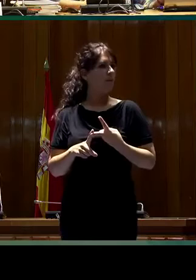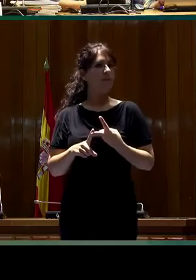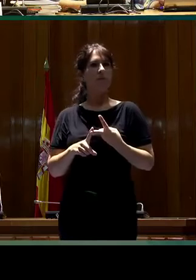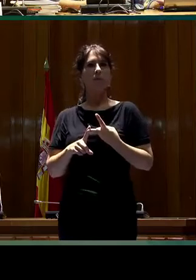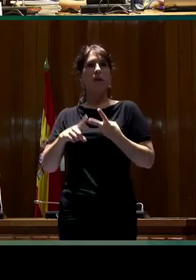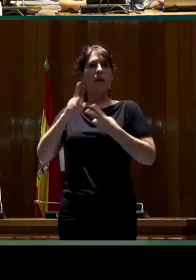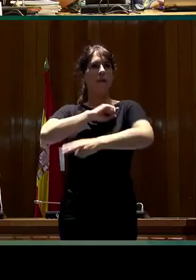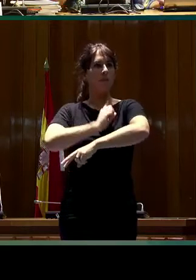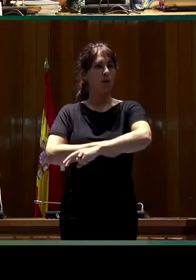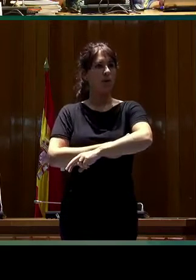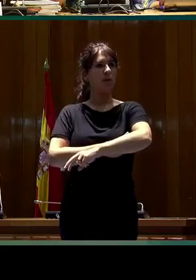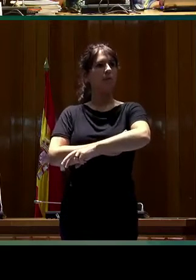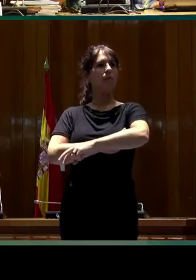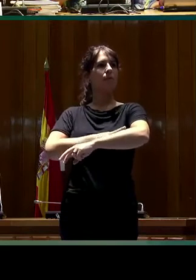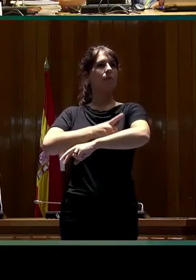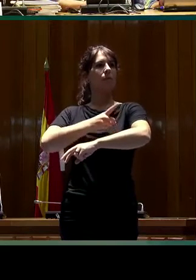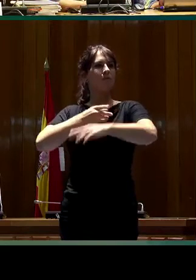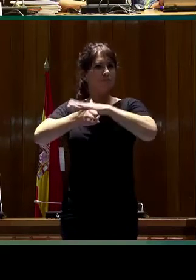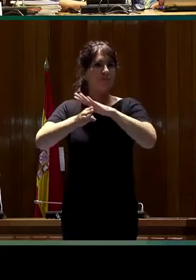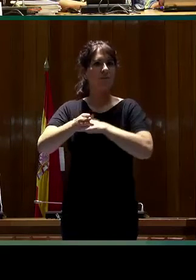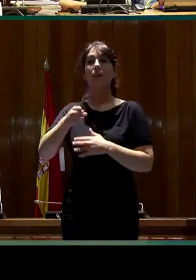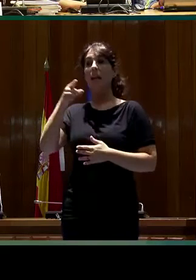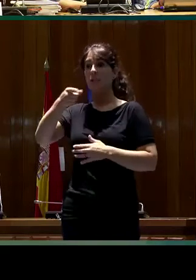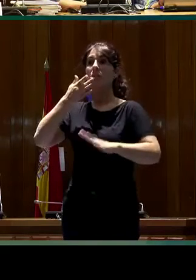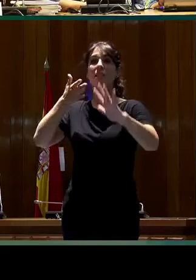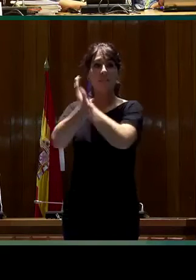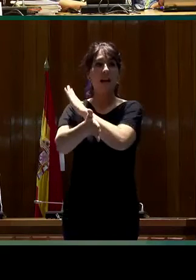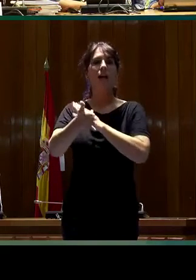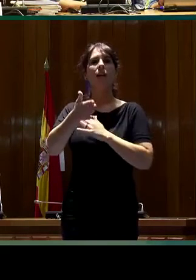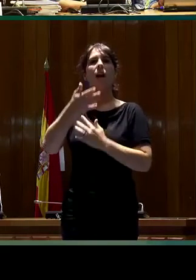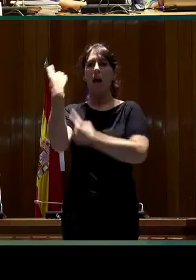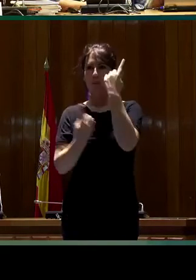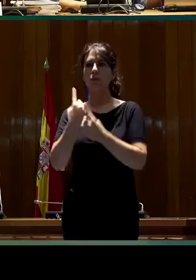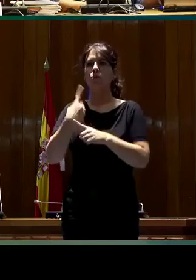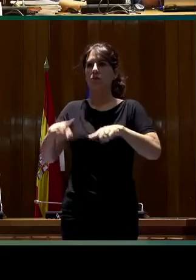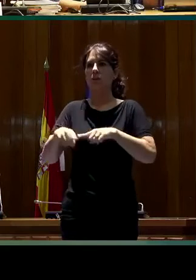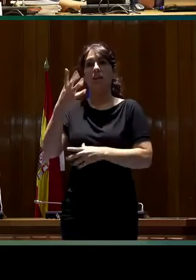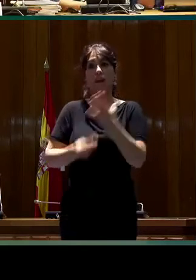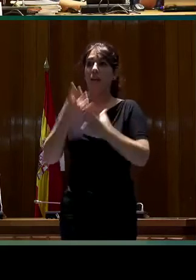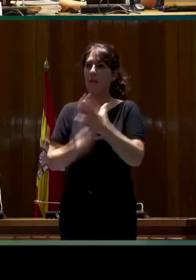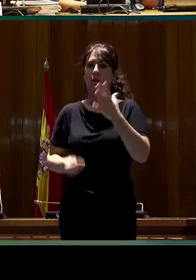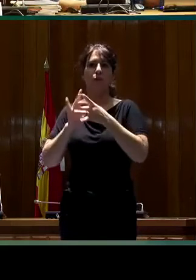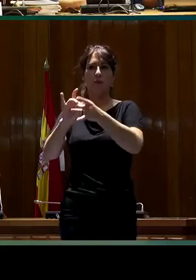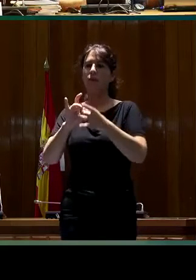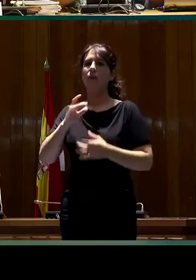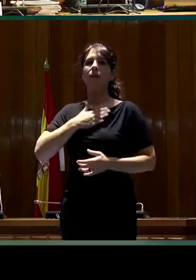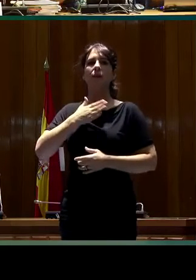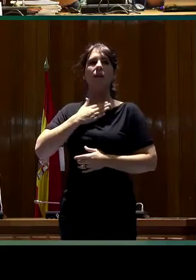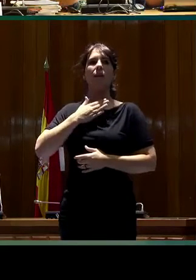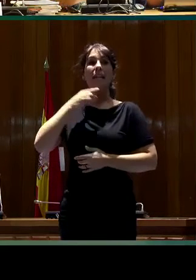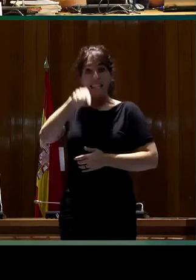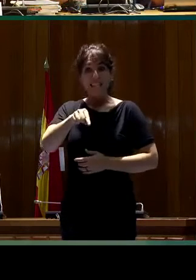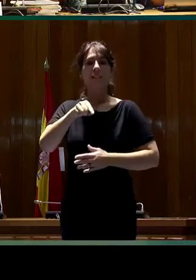¿no? Pues yo creo que esas cosas sí que son sintomáticas de que alguna cosa está fallando y pienso que también quizás falta un poco de sensibilidad por